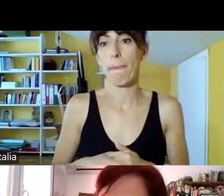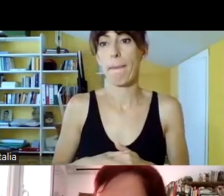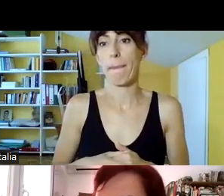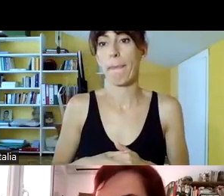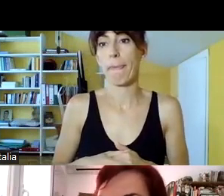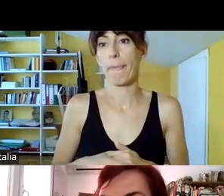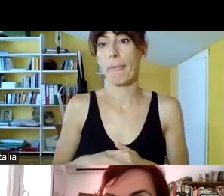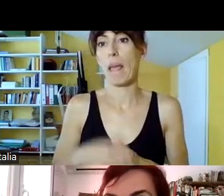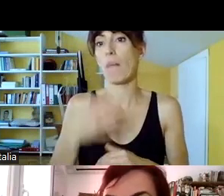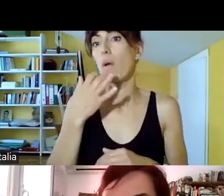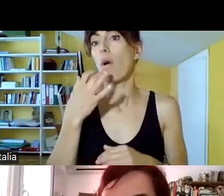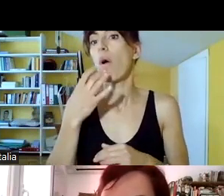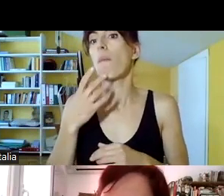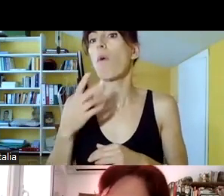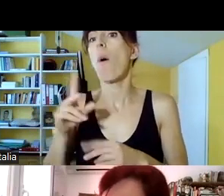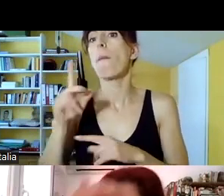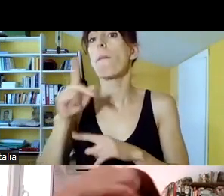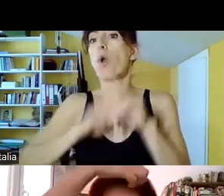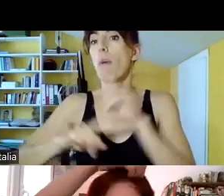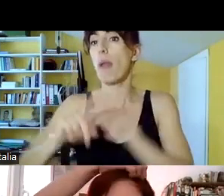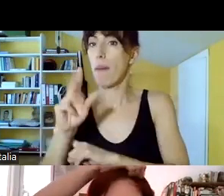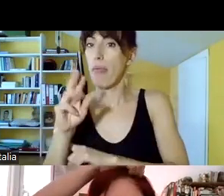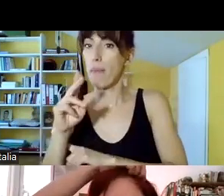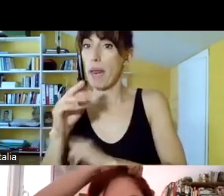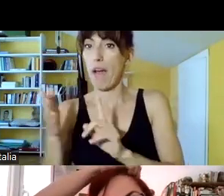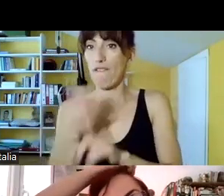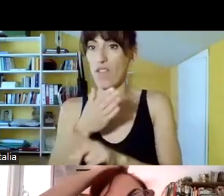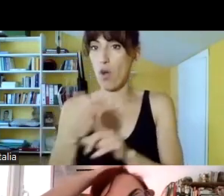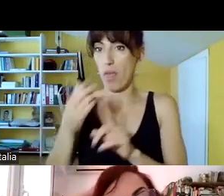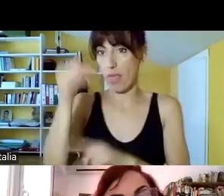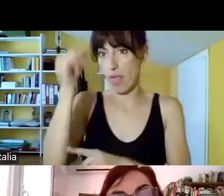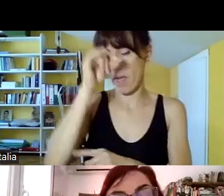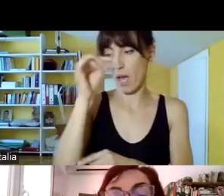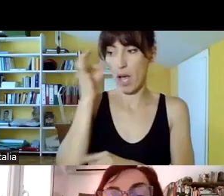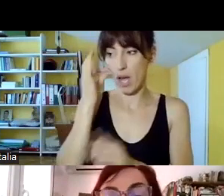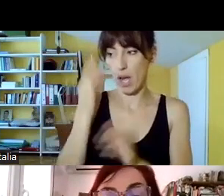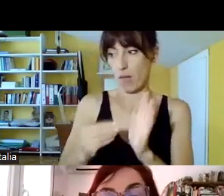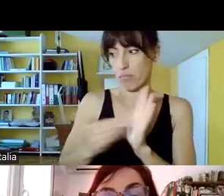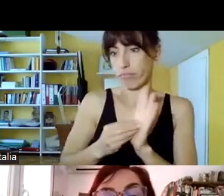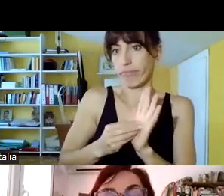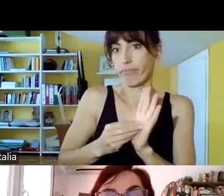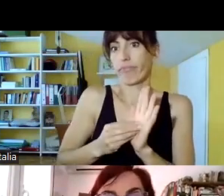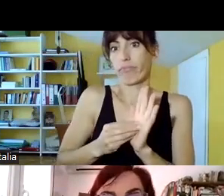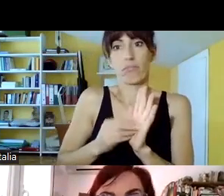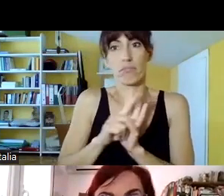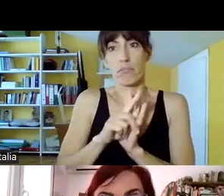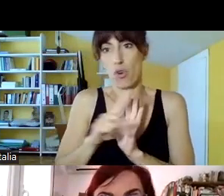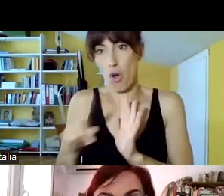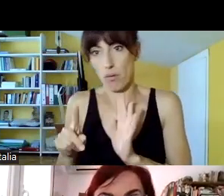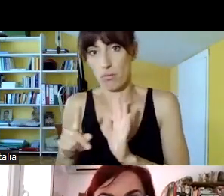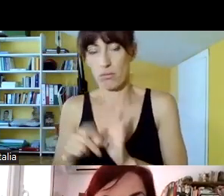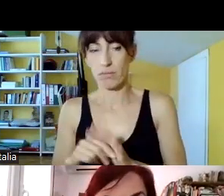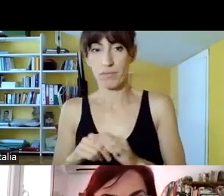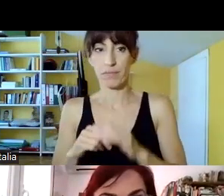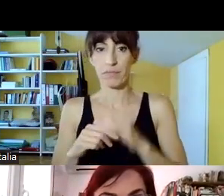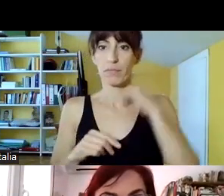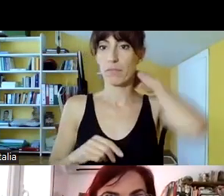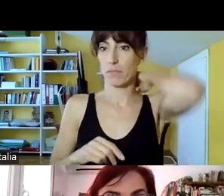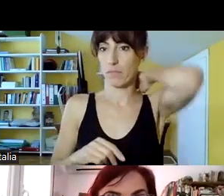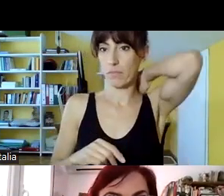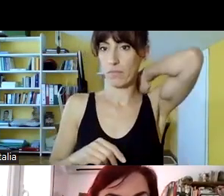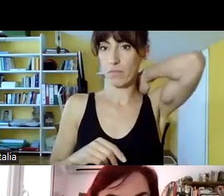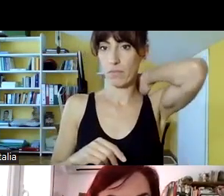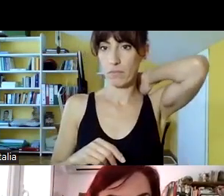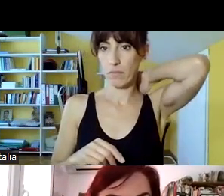de género como problema de pareja, ¿no? Que esto es una cosa bastante, por desgracia, prevalente, con tener en